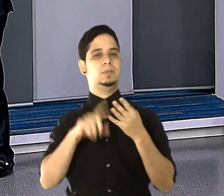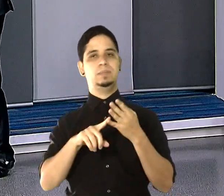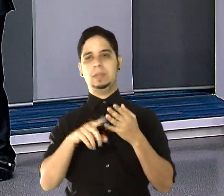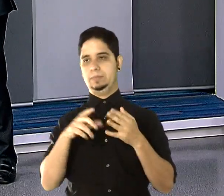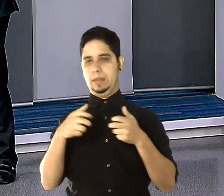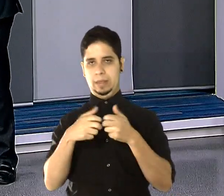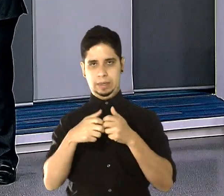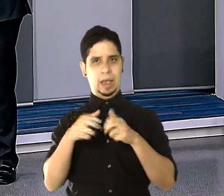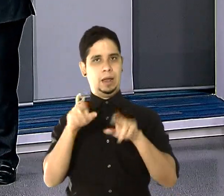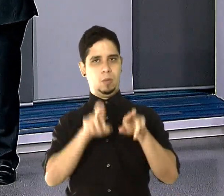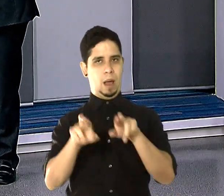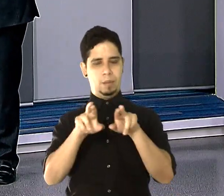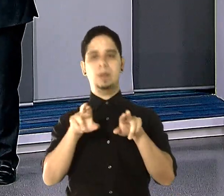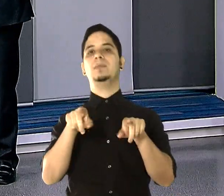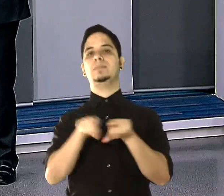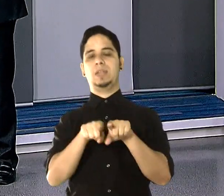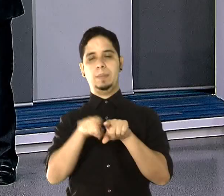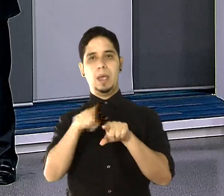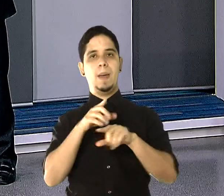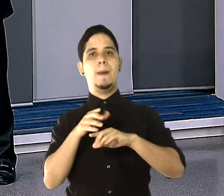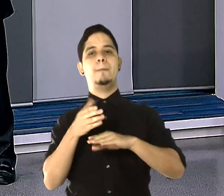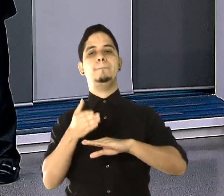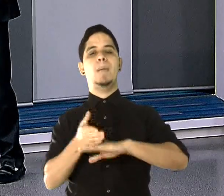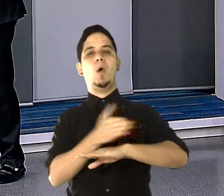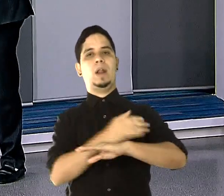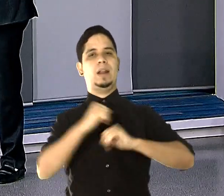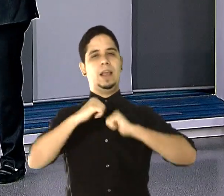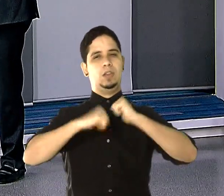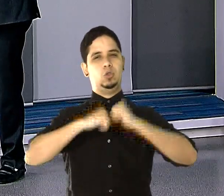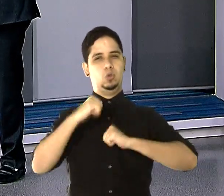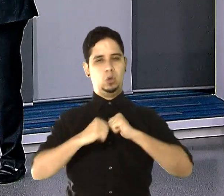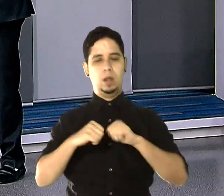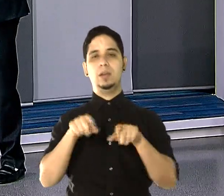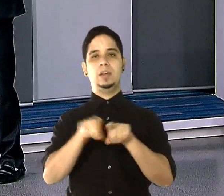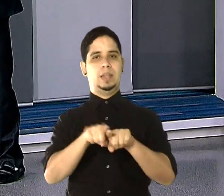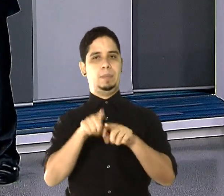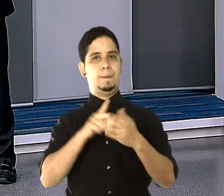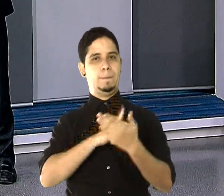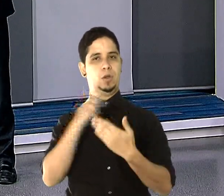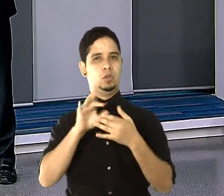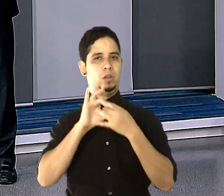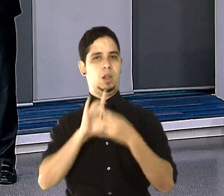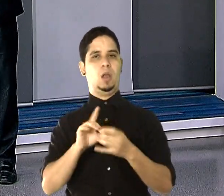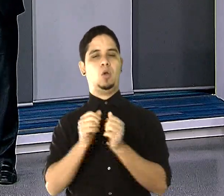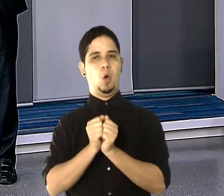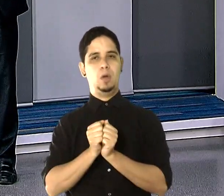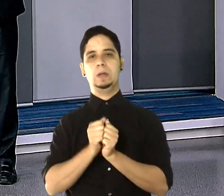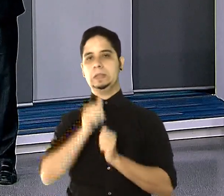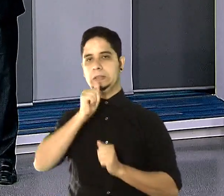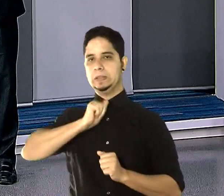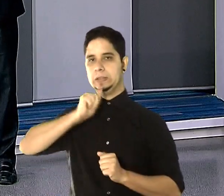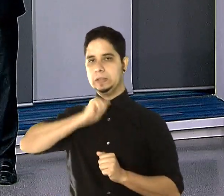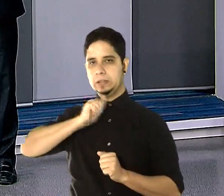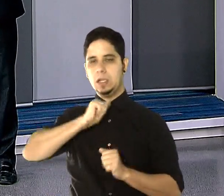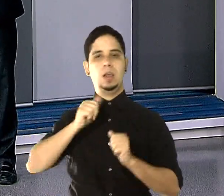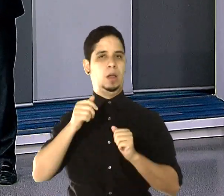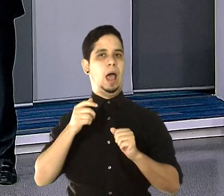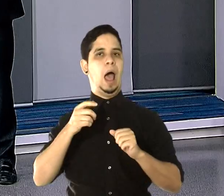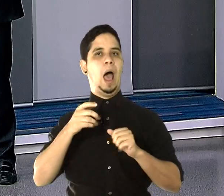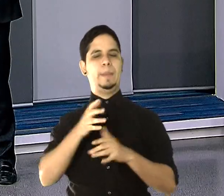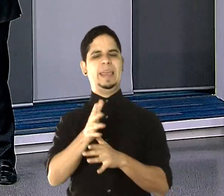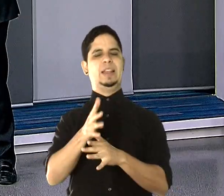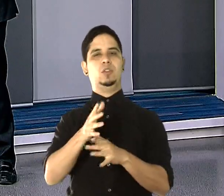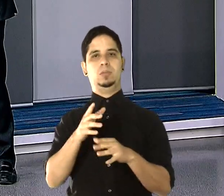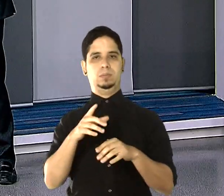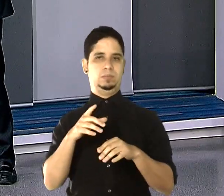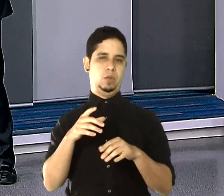renovable, modernización de estructuras y también proyectos que tienen que ver con resistencia a vientos huracanados. Así que